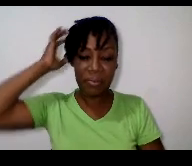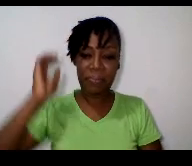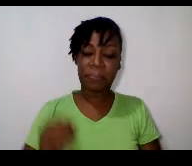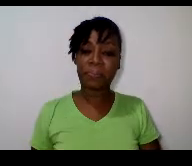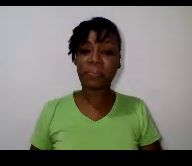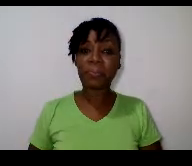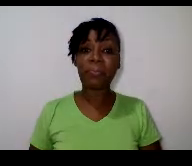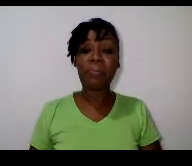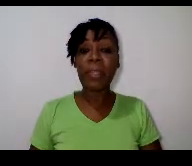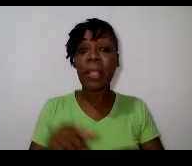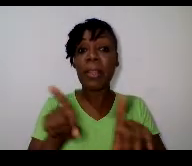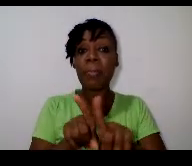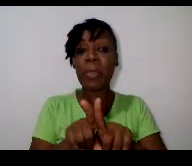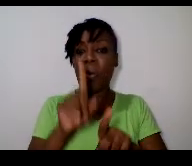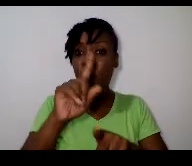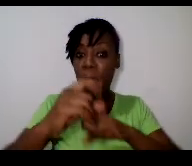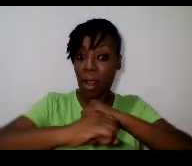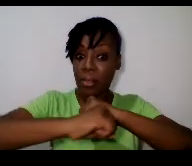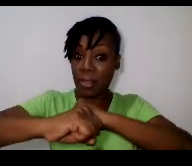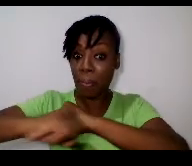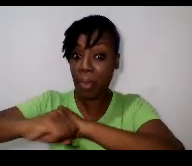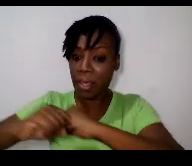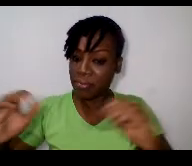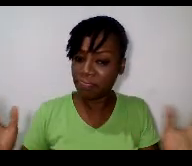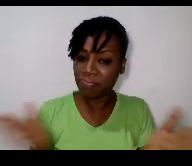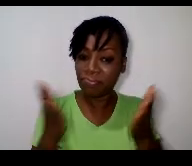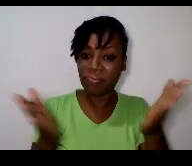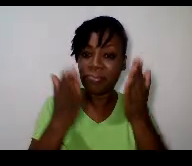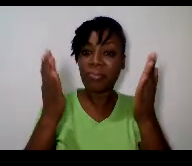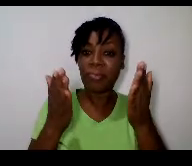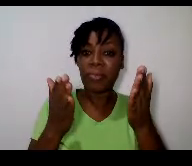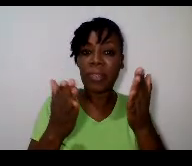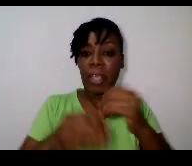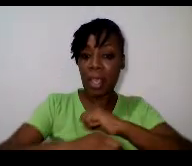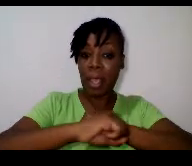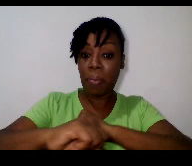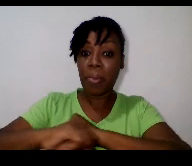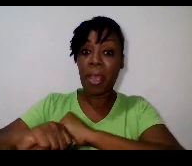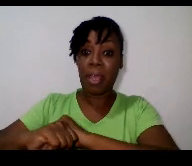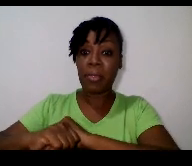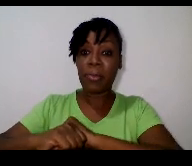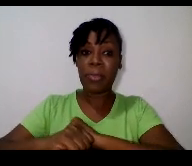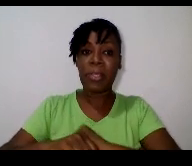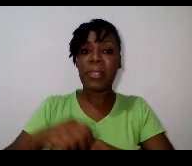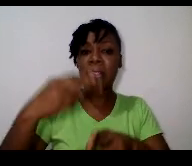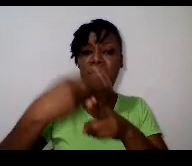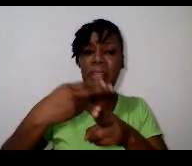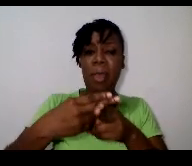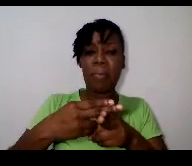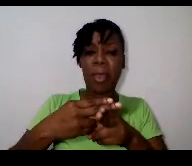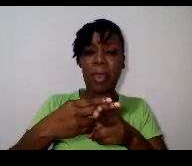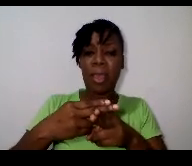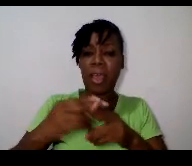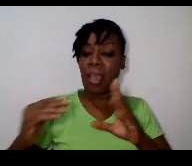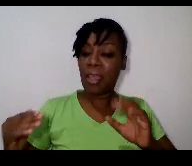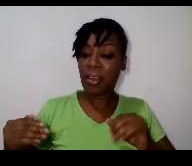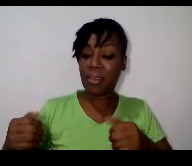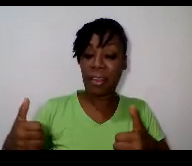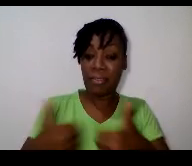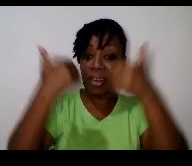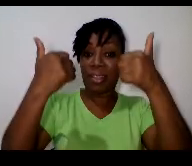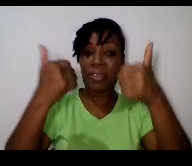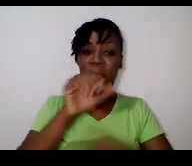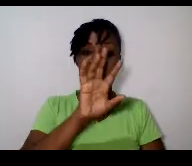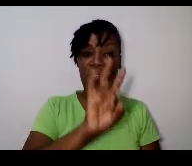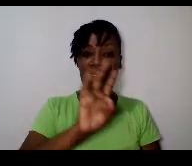las campañas que estamos promoviendo a raíz de campañas en crecimiento, uno de los productos se llama el Reto 7-7, que si no lo ha visto o si no lo ha